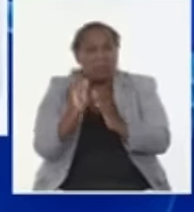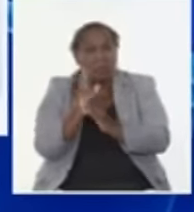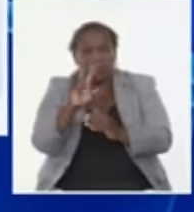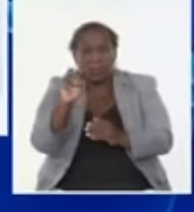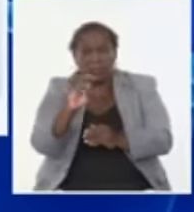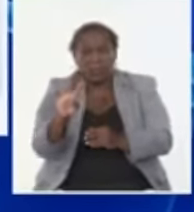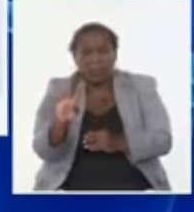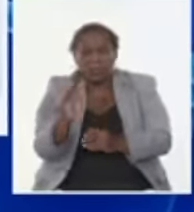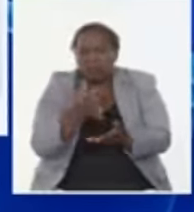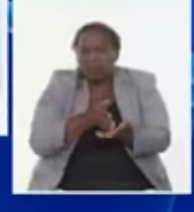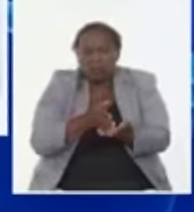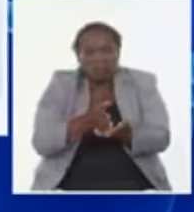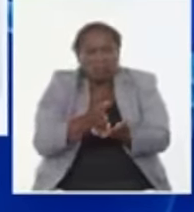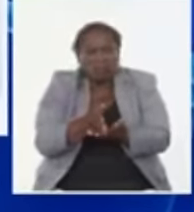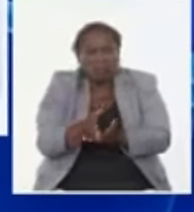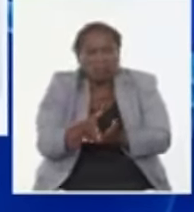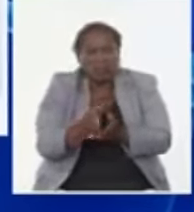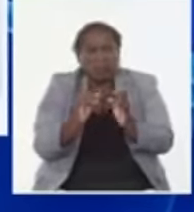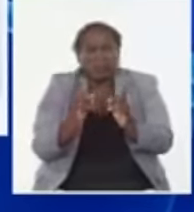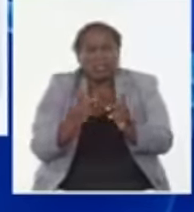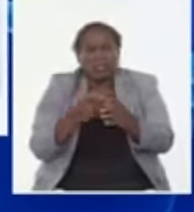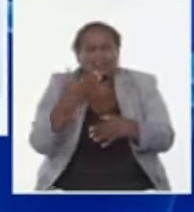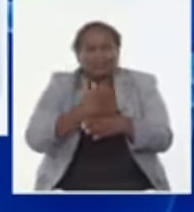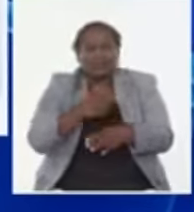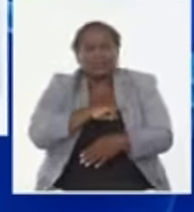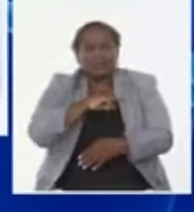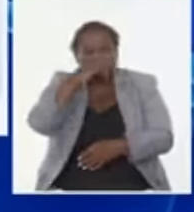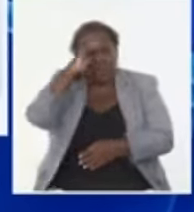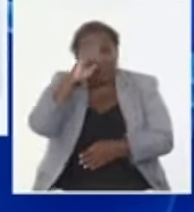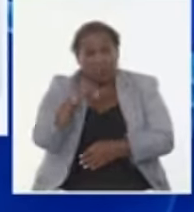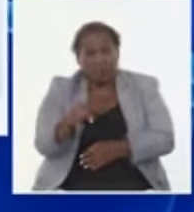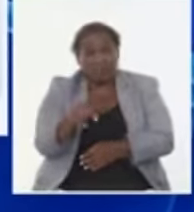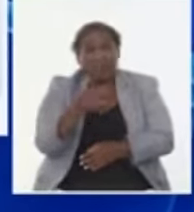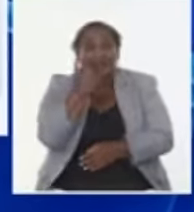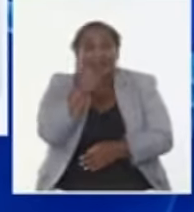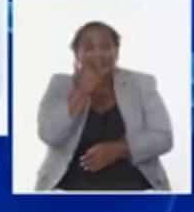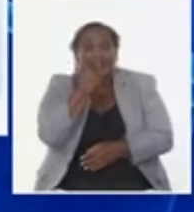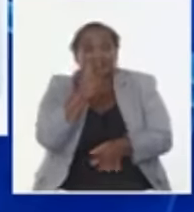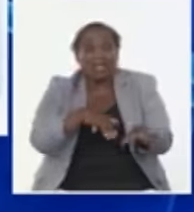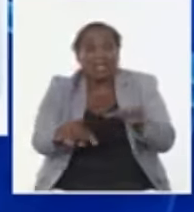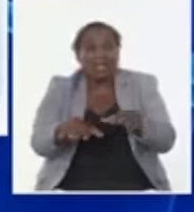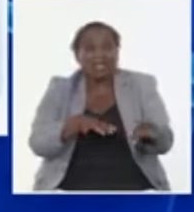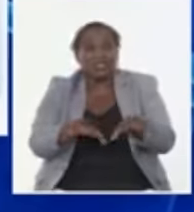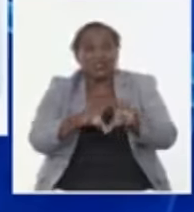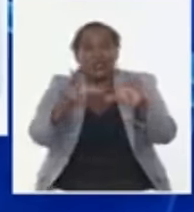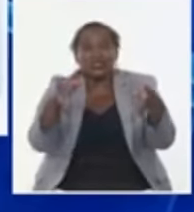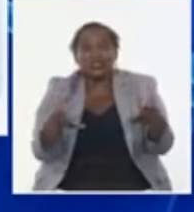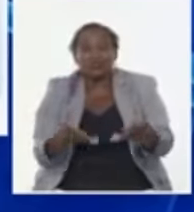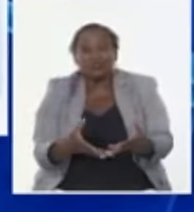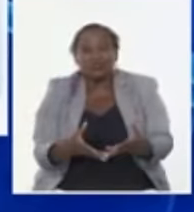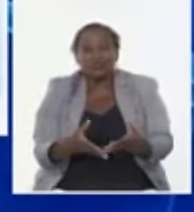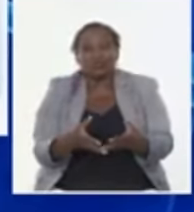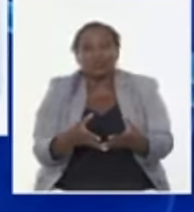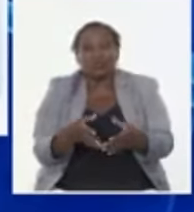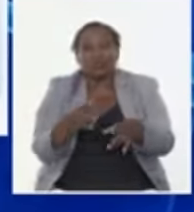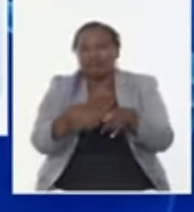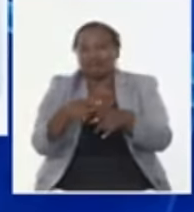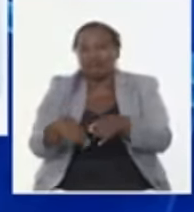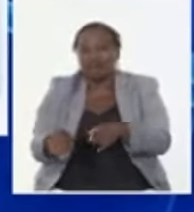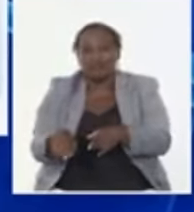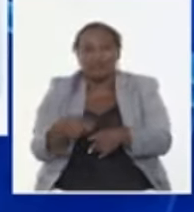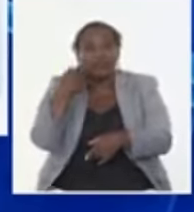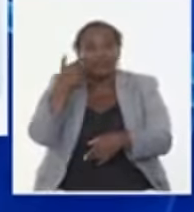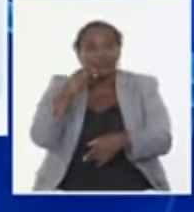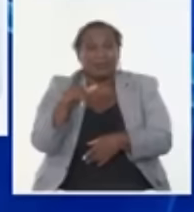año, perfeccionando sus codificadas acciones en todas las esferas, fundamentalmente en el sector